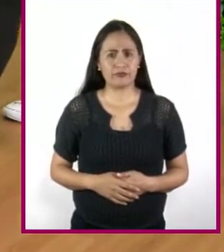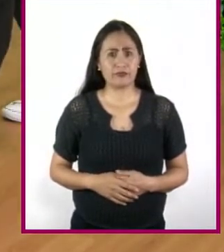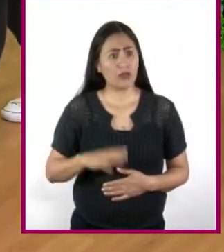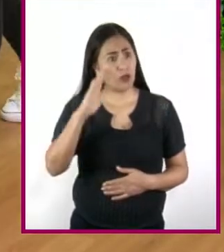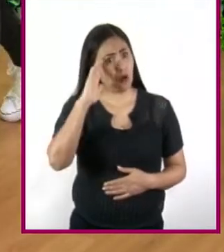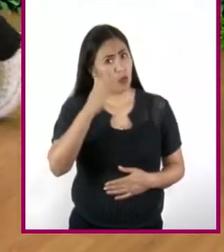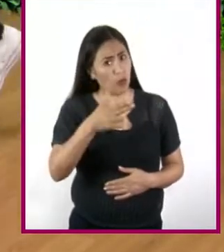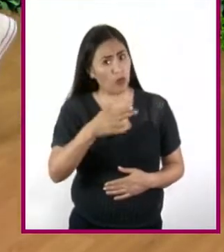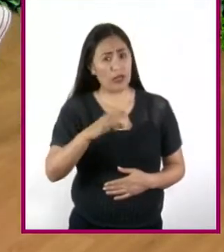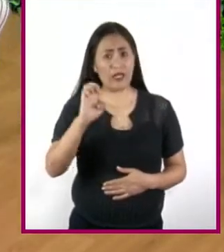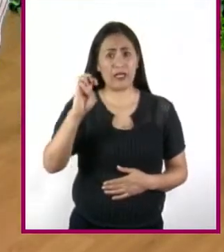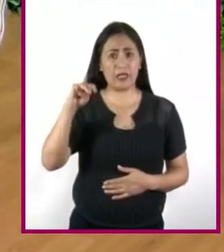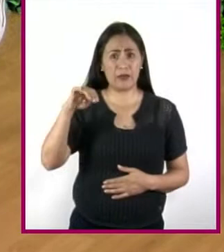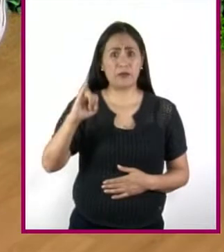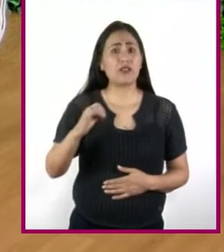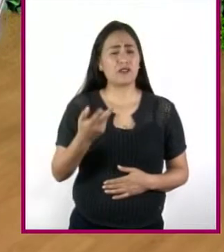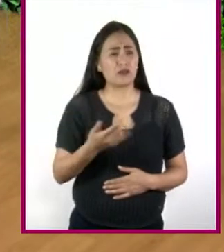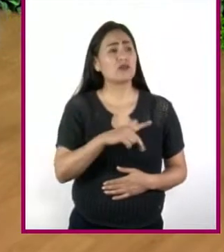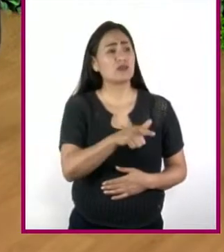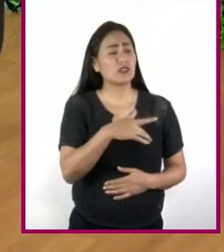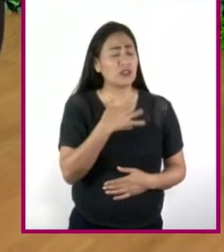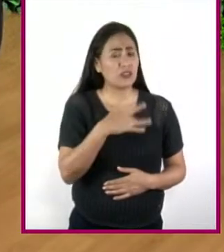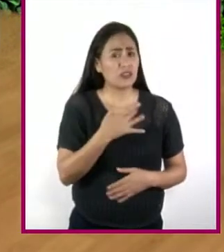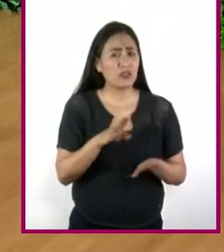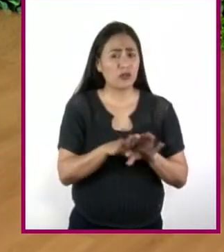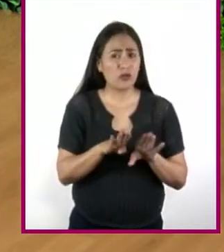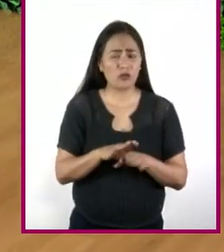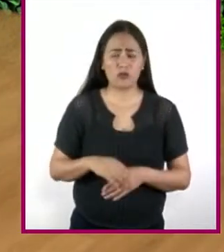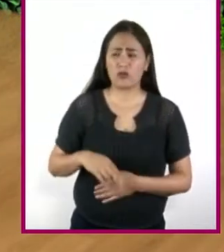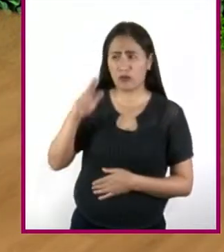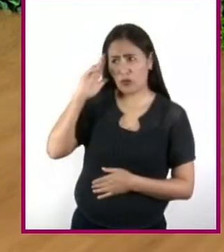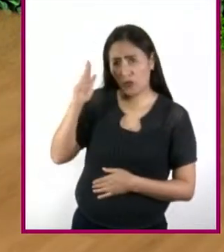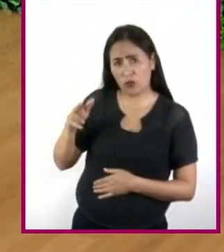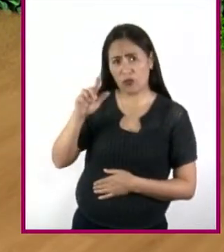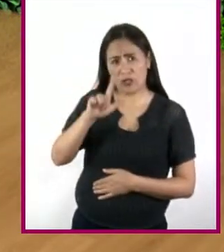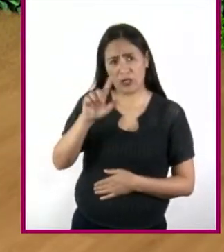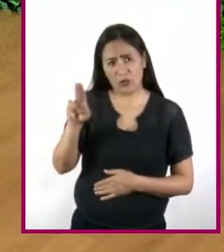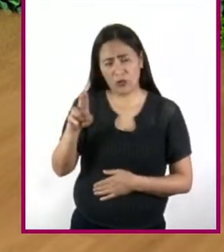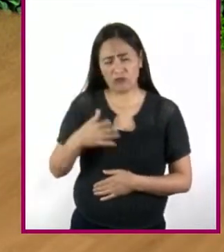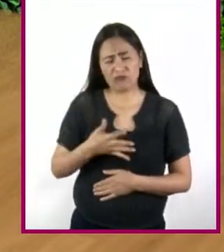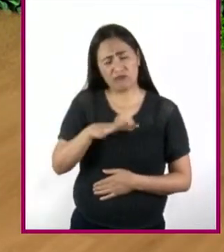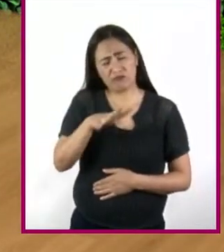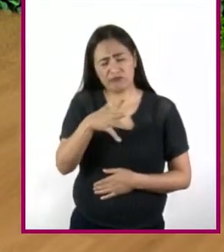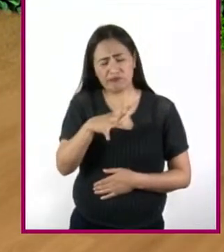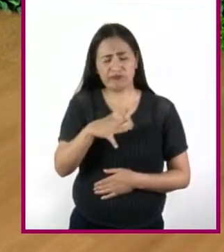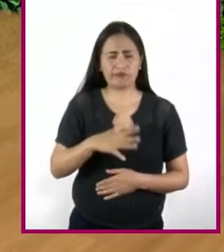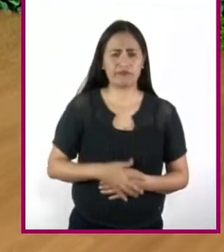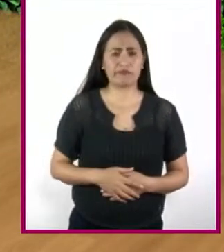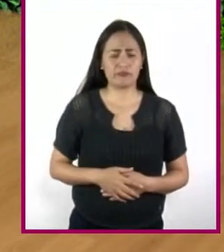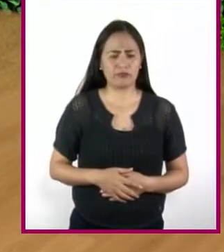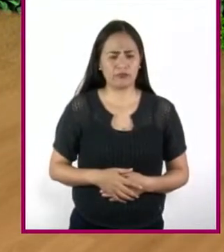Hola, Emi. ¿Cómo sigues? ¿Qué onda, Lu? Pues más o menos.